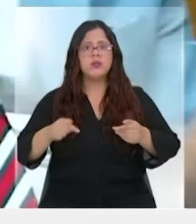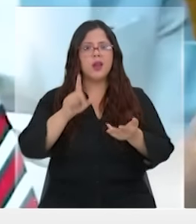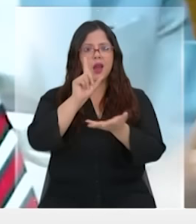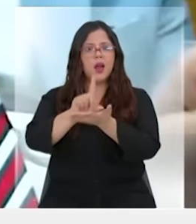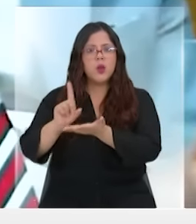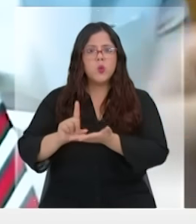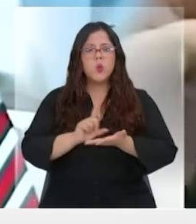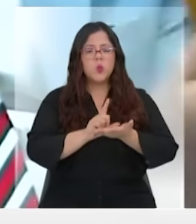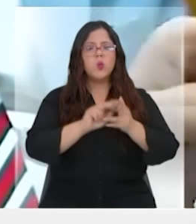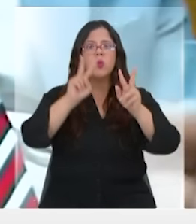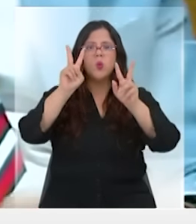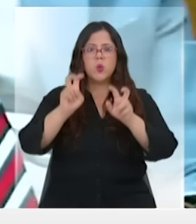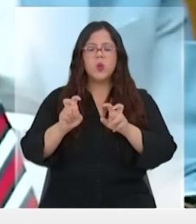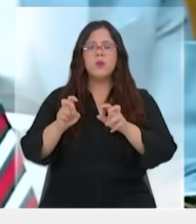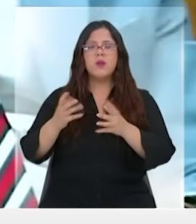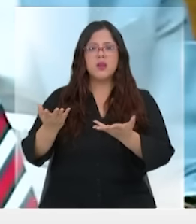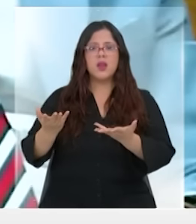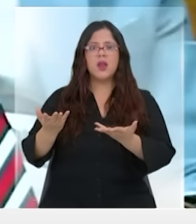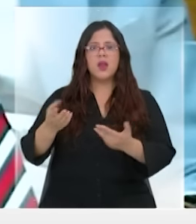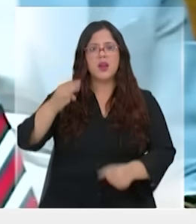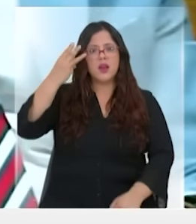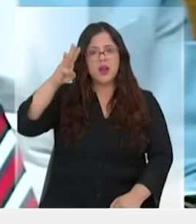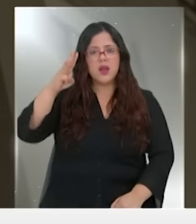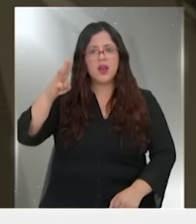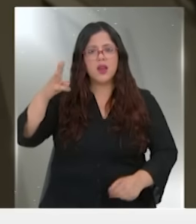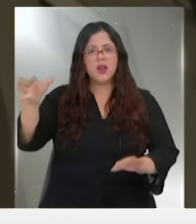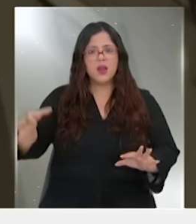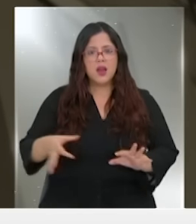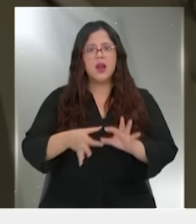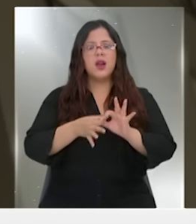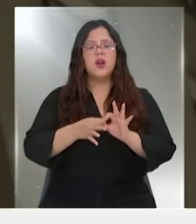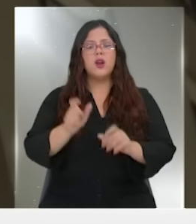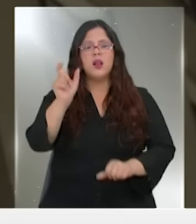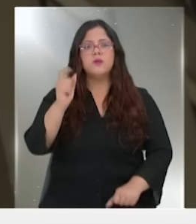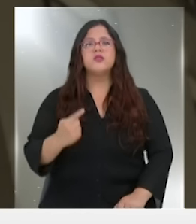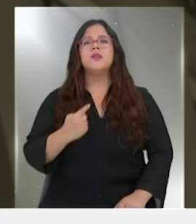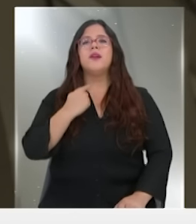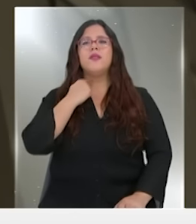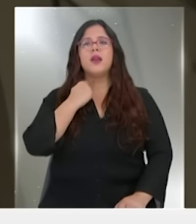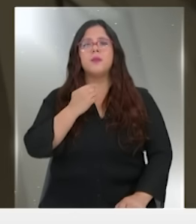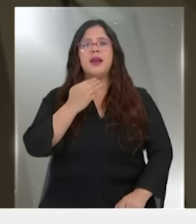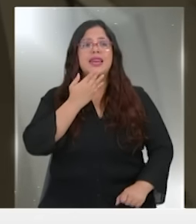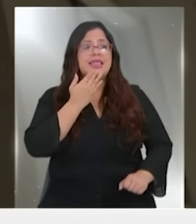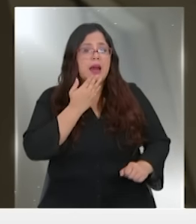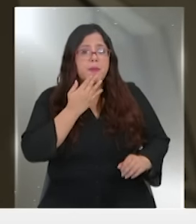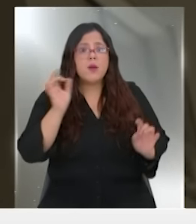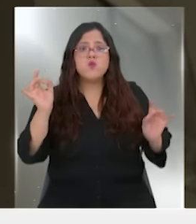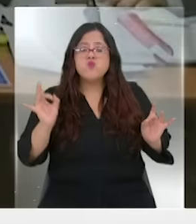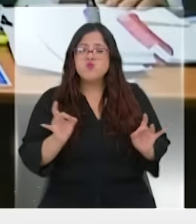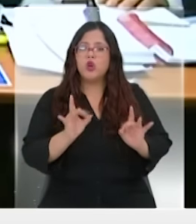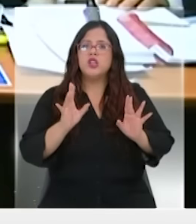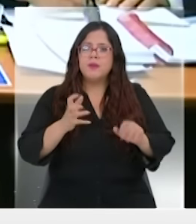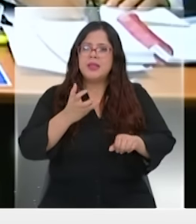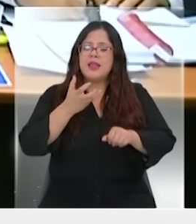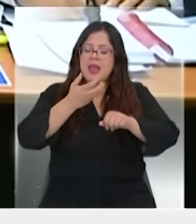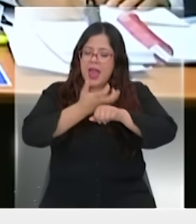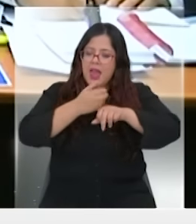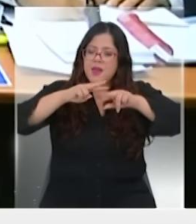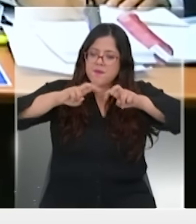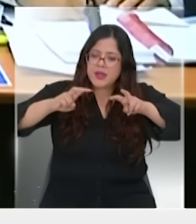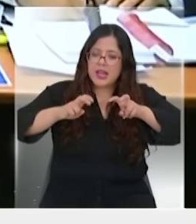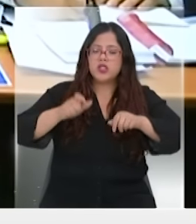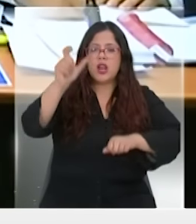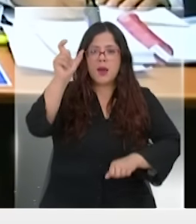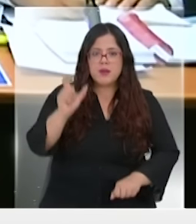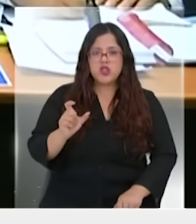en relación a la estadía del imputado con la víctima. Que también podríamos estar investigando al